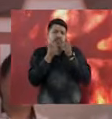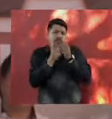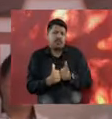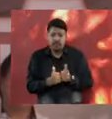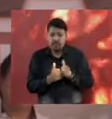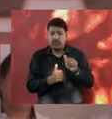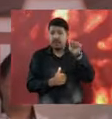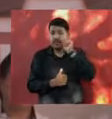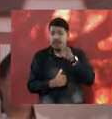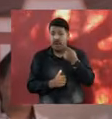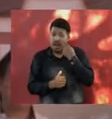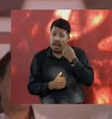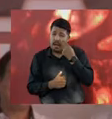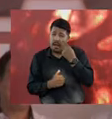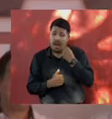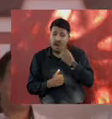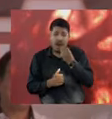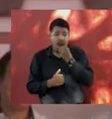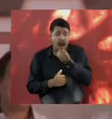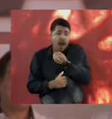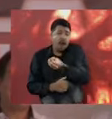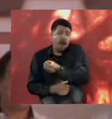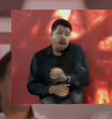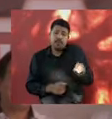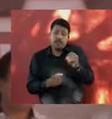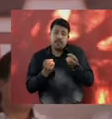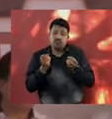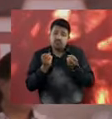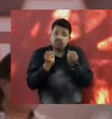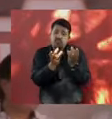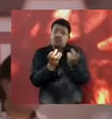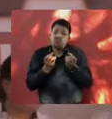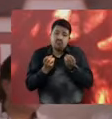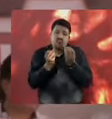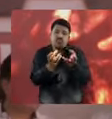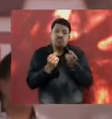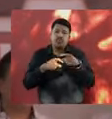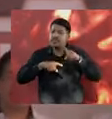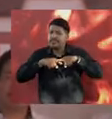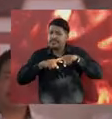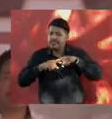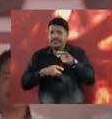siempre garantizamos que haya comida sobre la mesa.